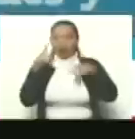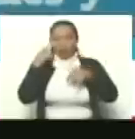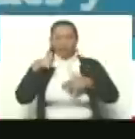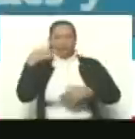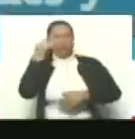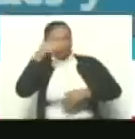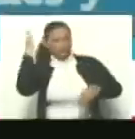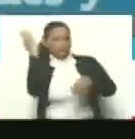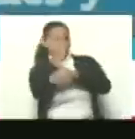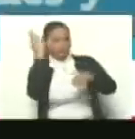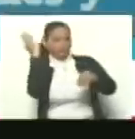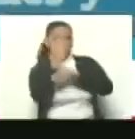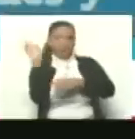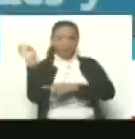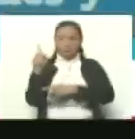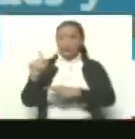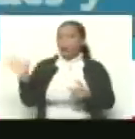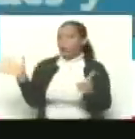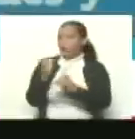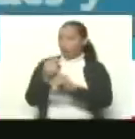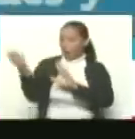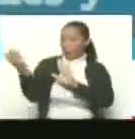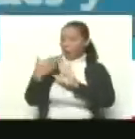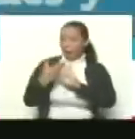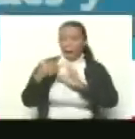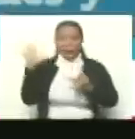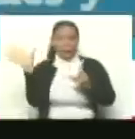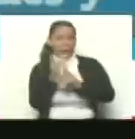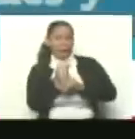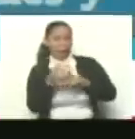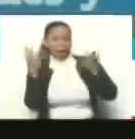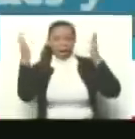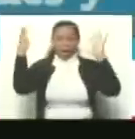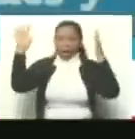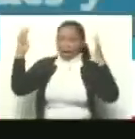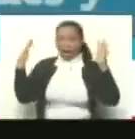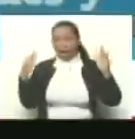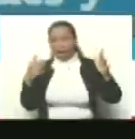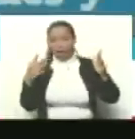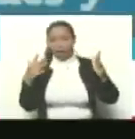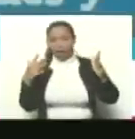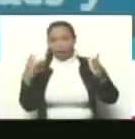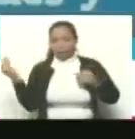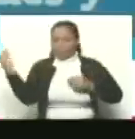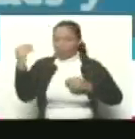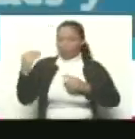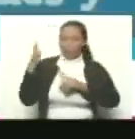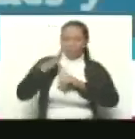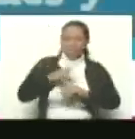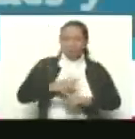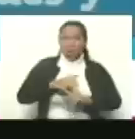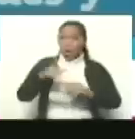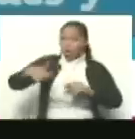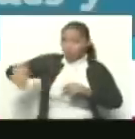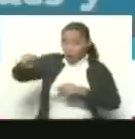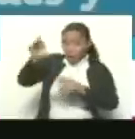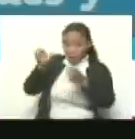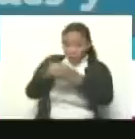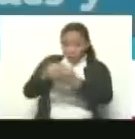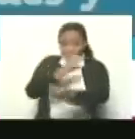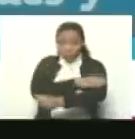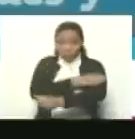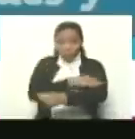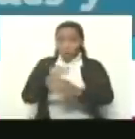sancionar, hay que sancionar, logramos las sanciones, logramos las sanciones. Máxima presión, todos ellos y